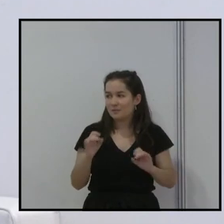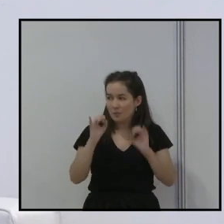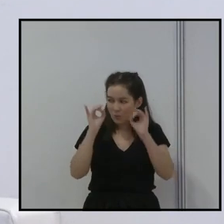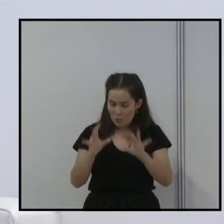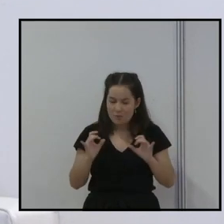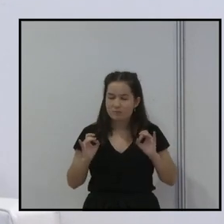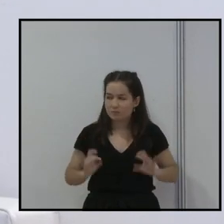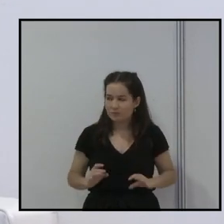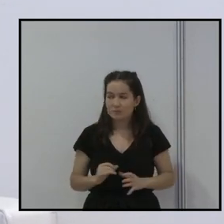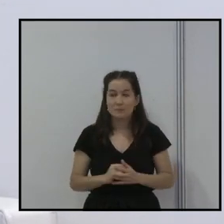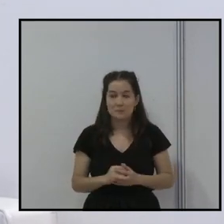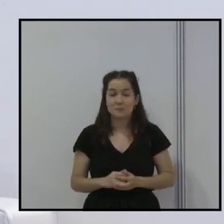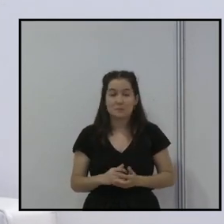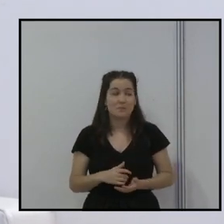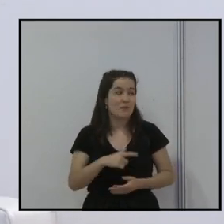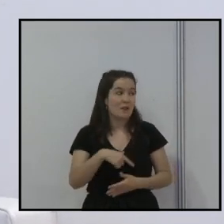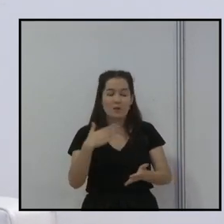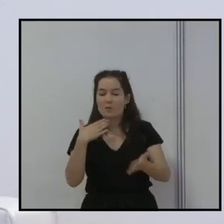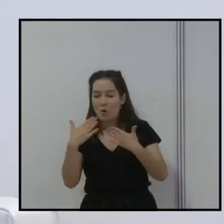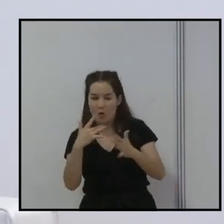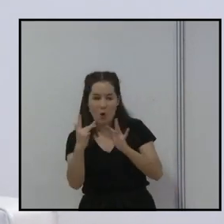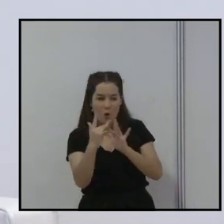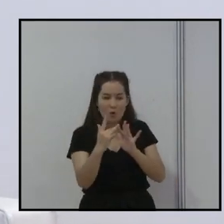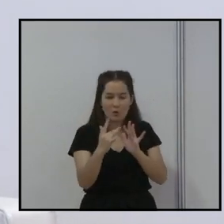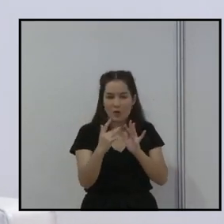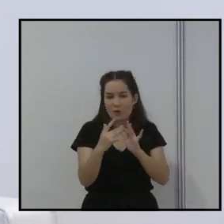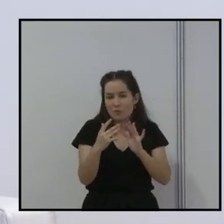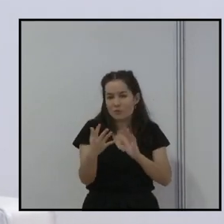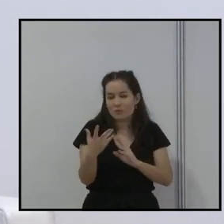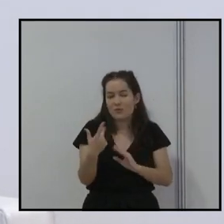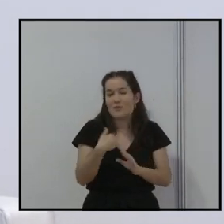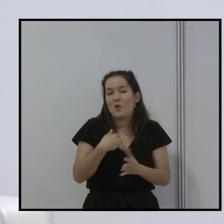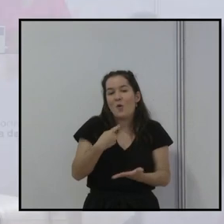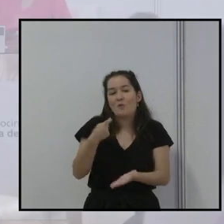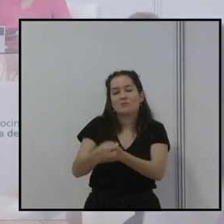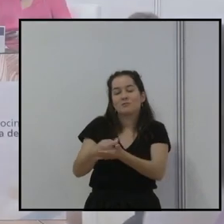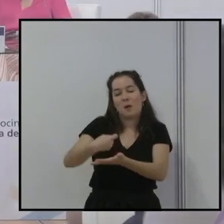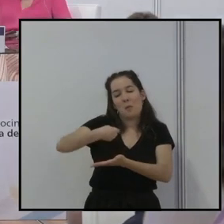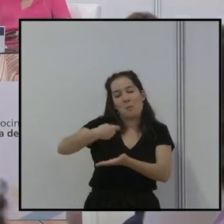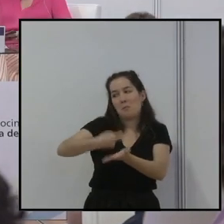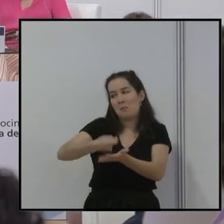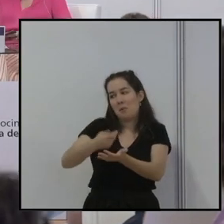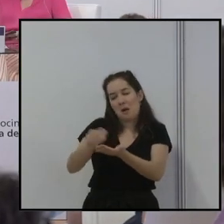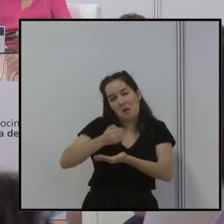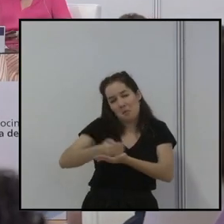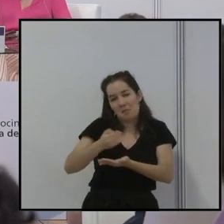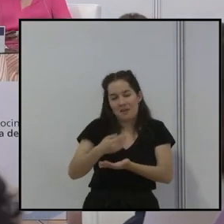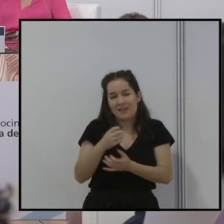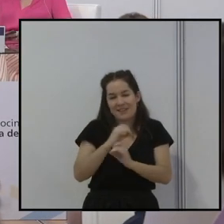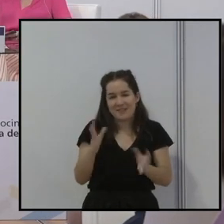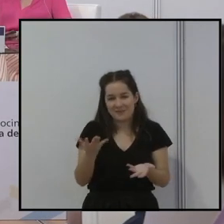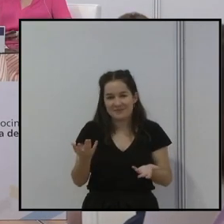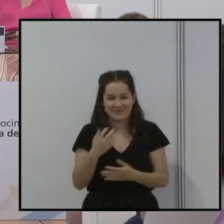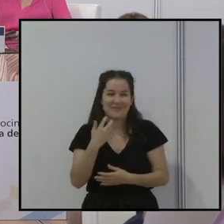con algunas de las personas que van a hablar contigo, que se ponen en contacto contigo, ¿no?, después del libro. Pues les cobraré cada vez que digan la frase. No, pero esto tú lo cuentas, que en